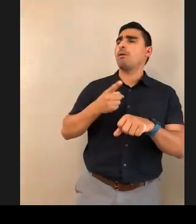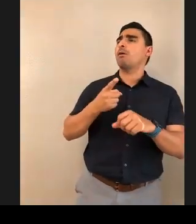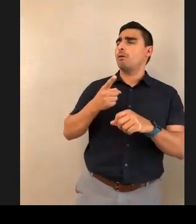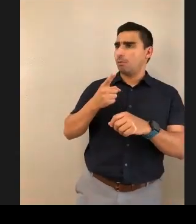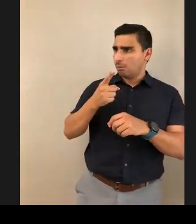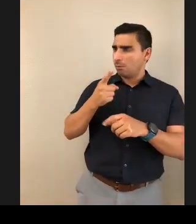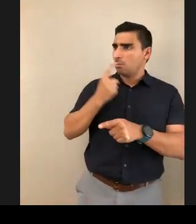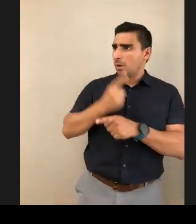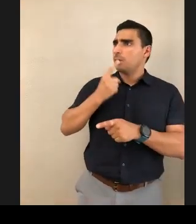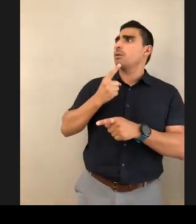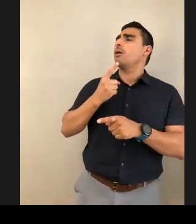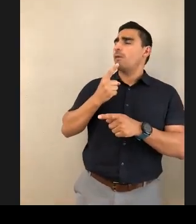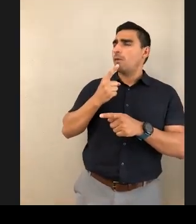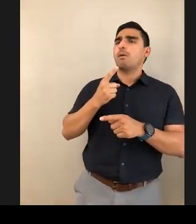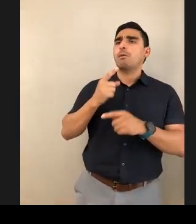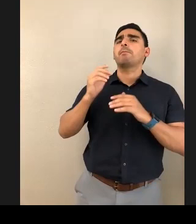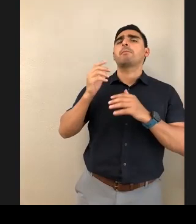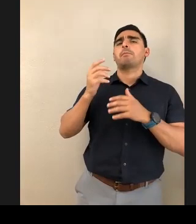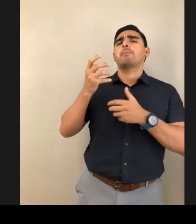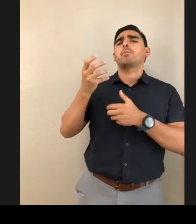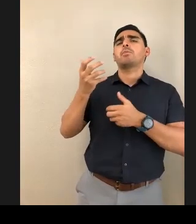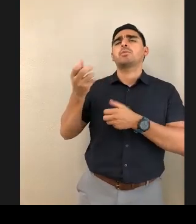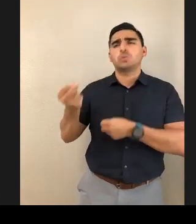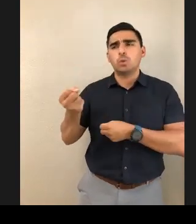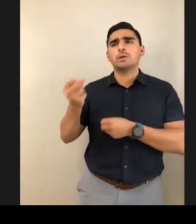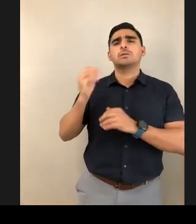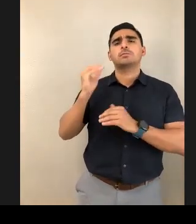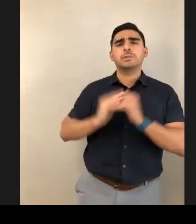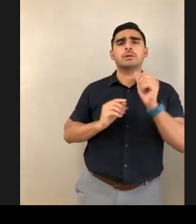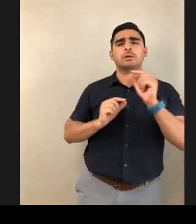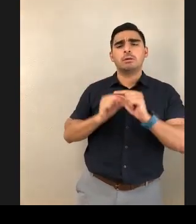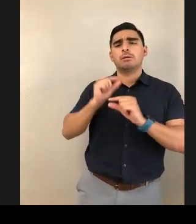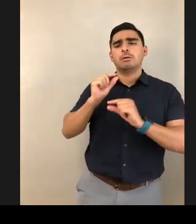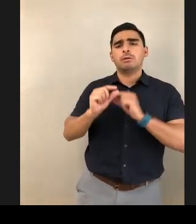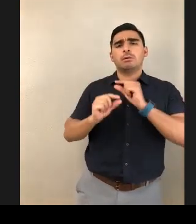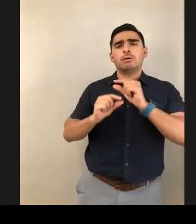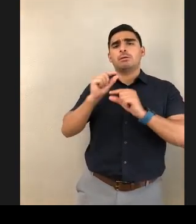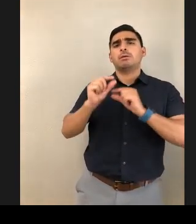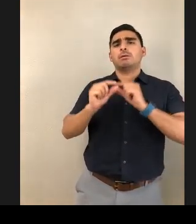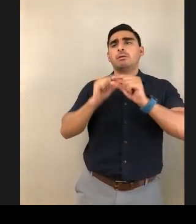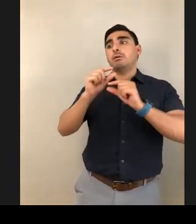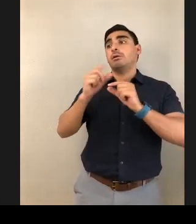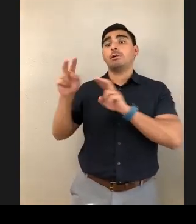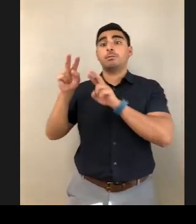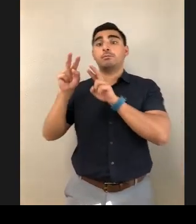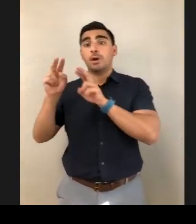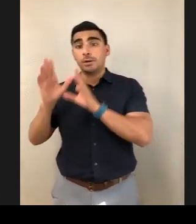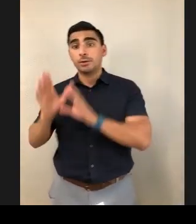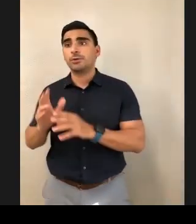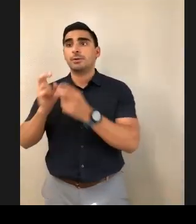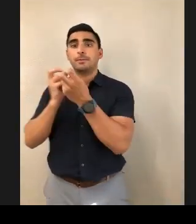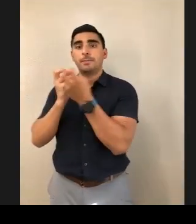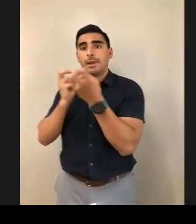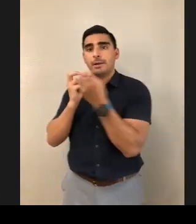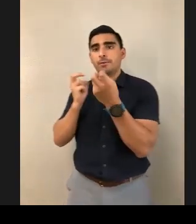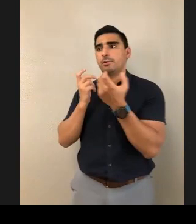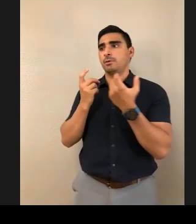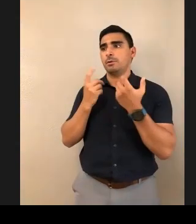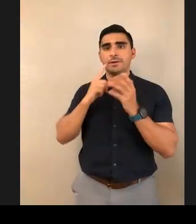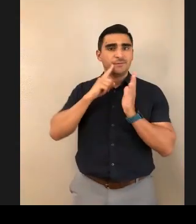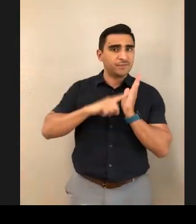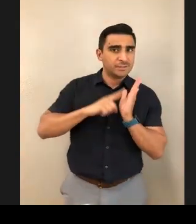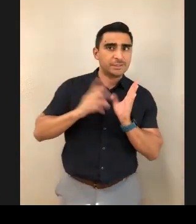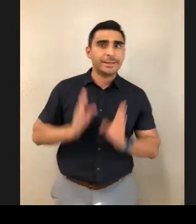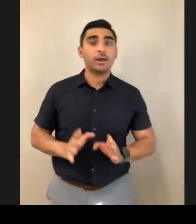construye la confianza. Cuando la comunidad ve que el trabajo que un investigador